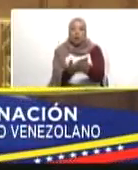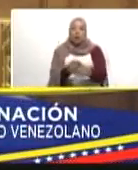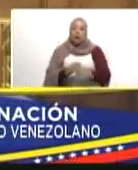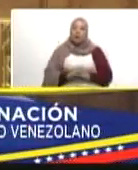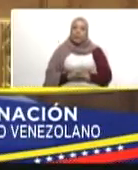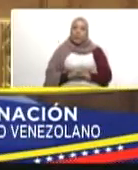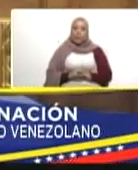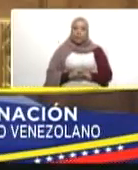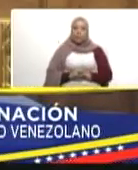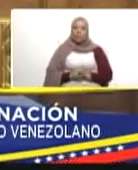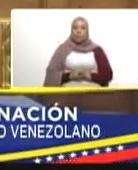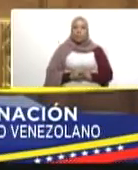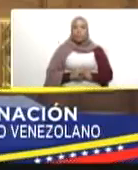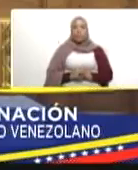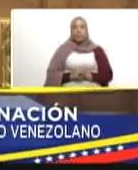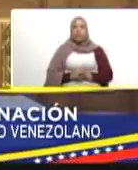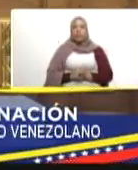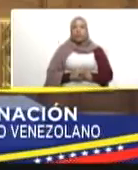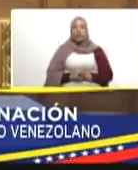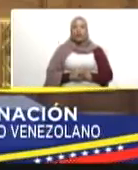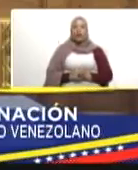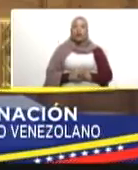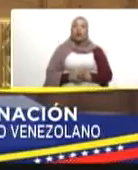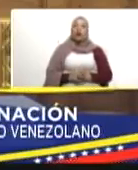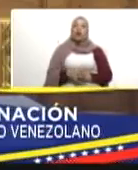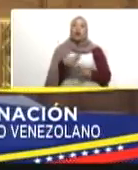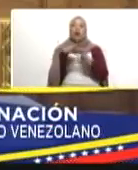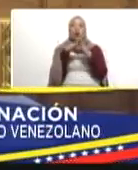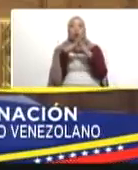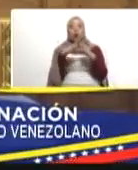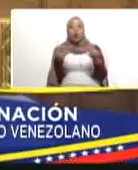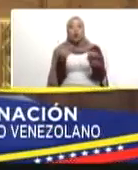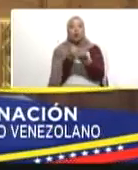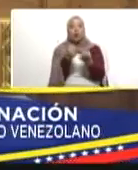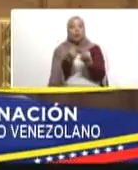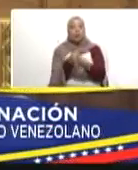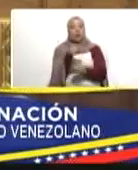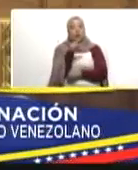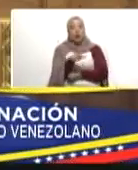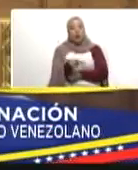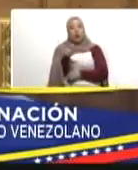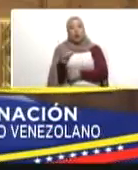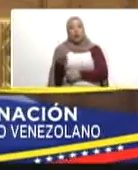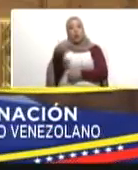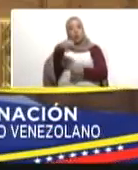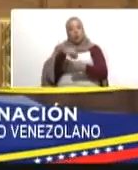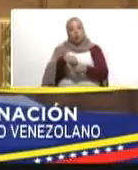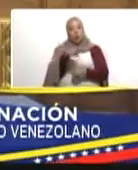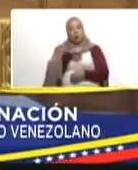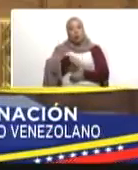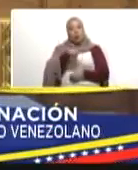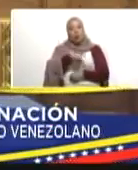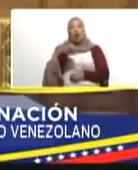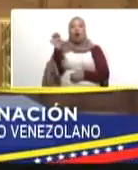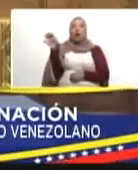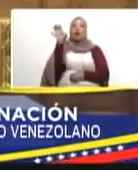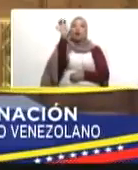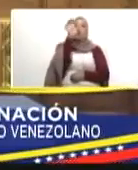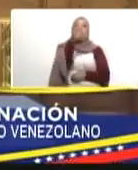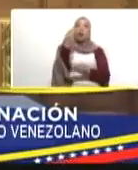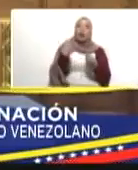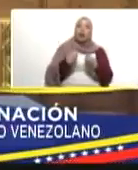testimoni Porque todos los involucrados civiles y militares nacionales y extranjeros están